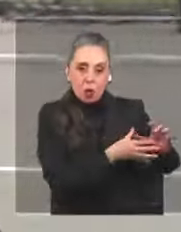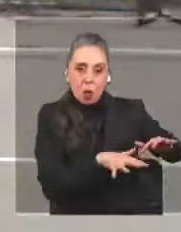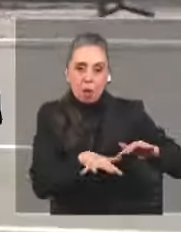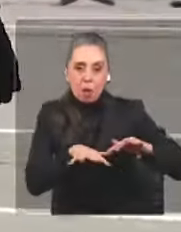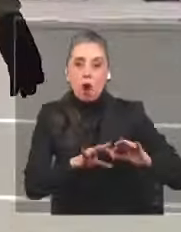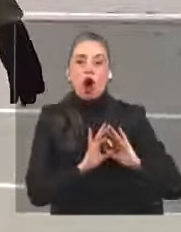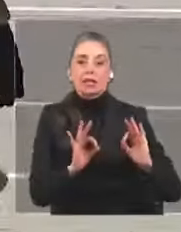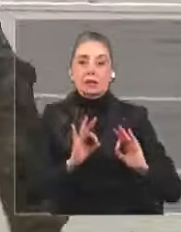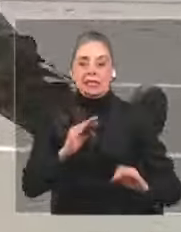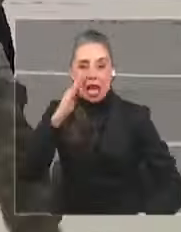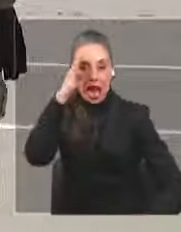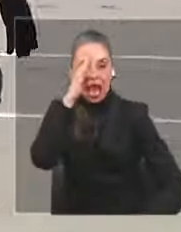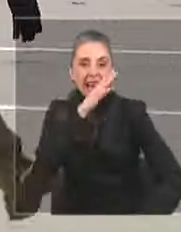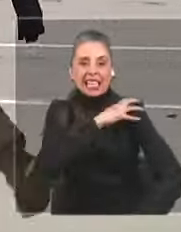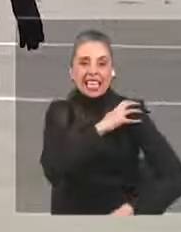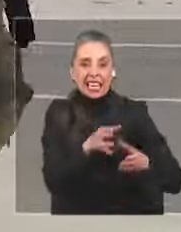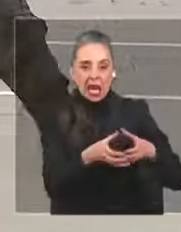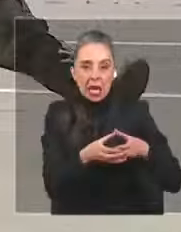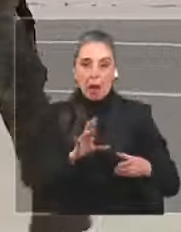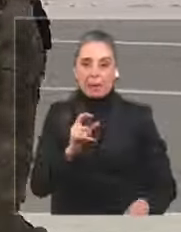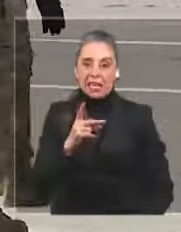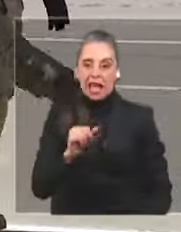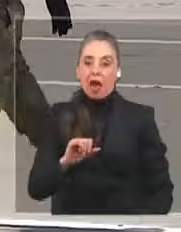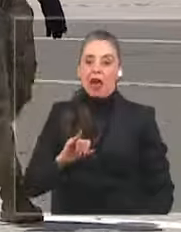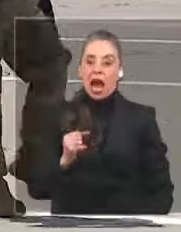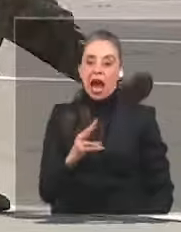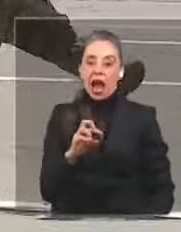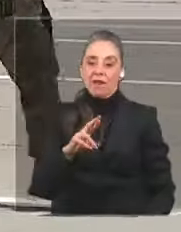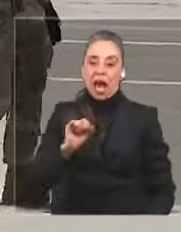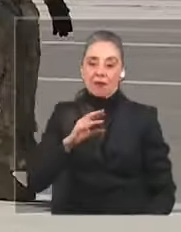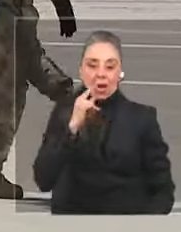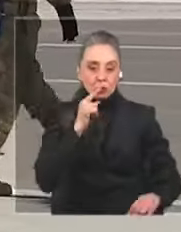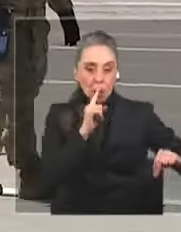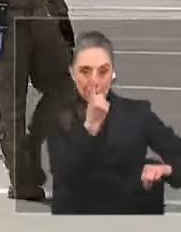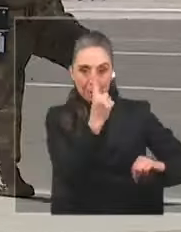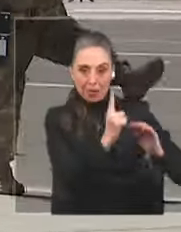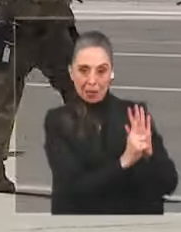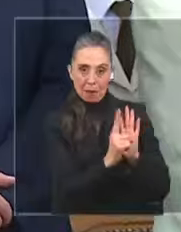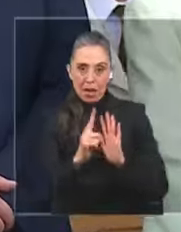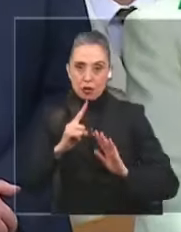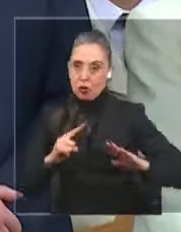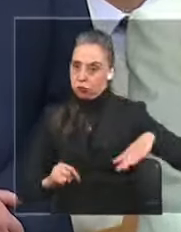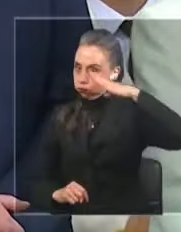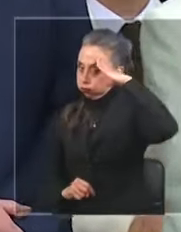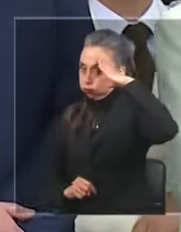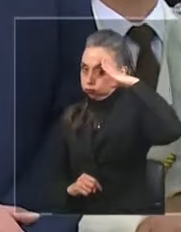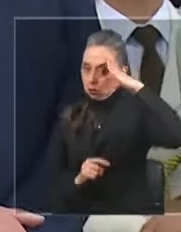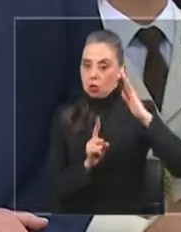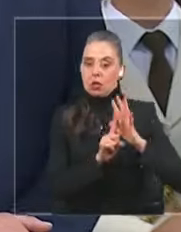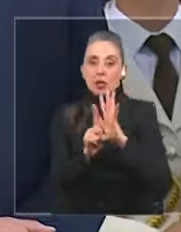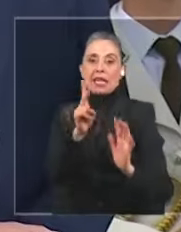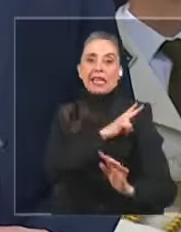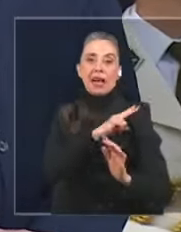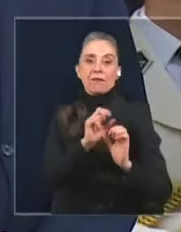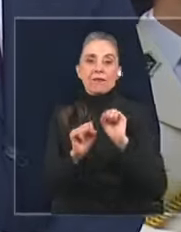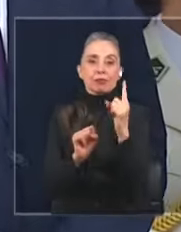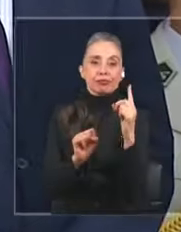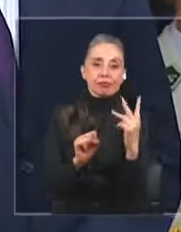Especiales, General de Brigada Javier Abarzúa Dace, seguido de su Estado Mayor.